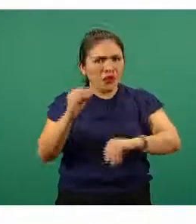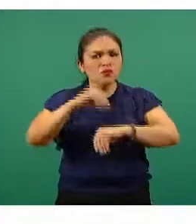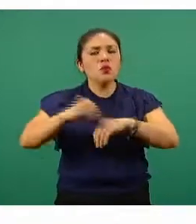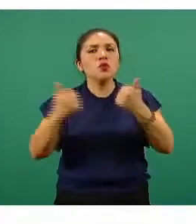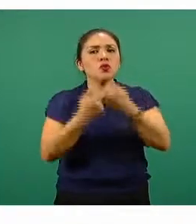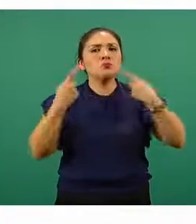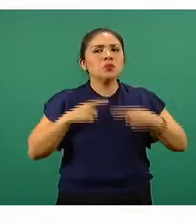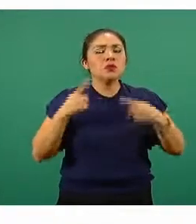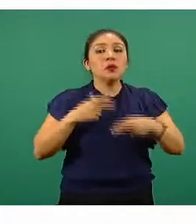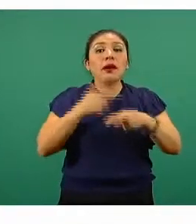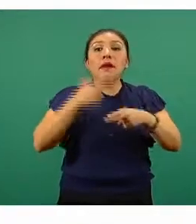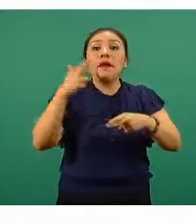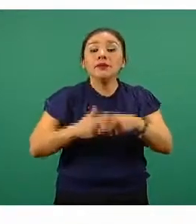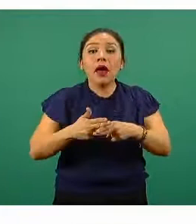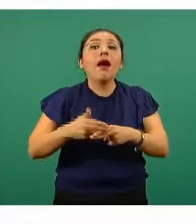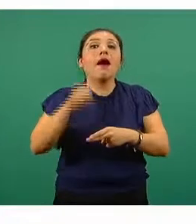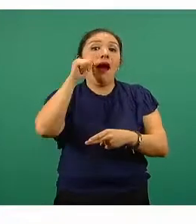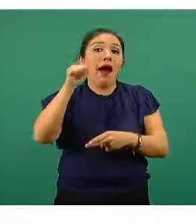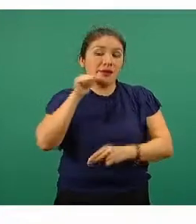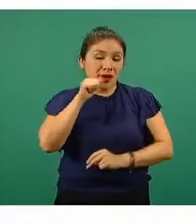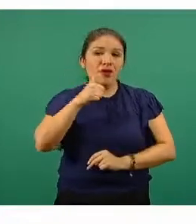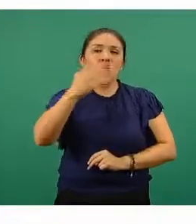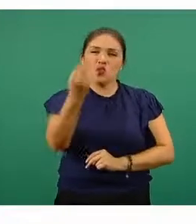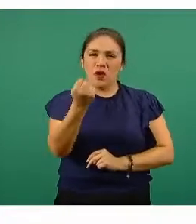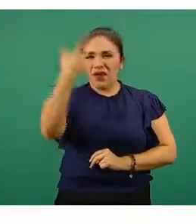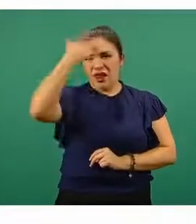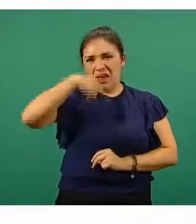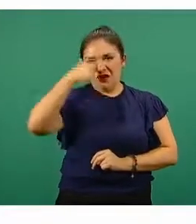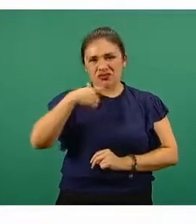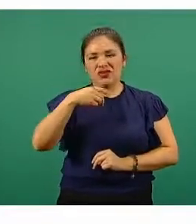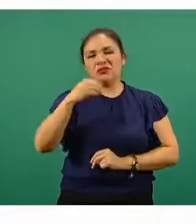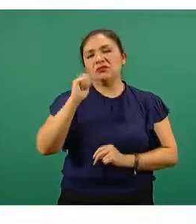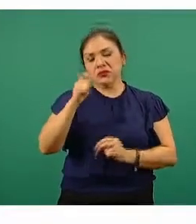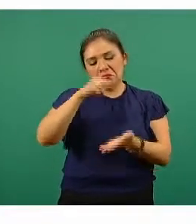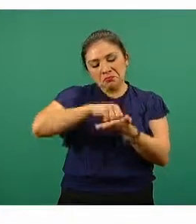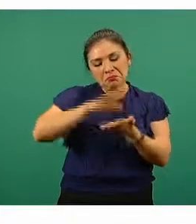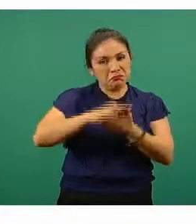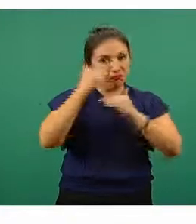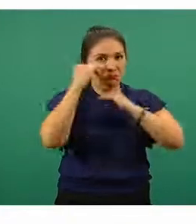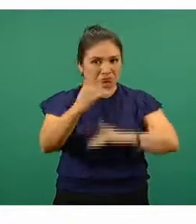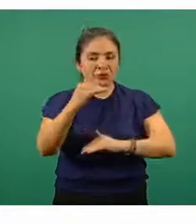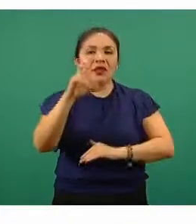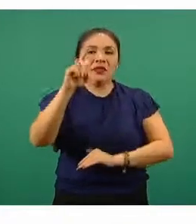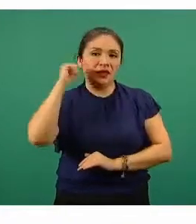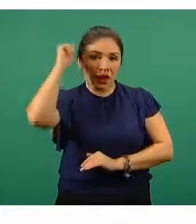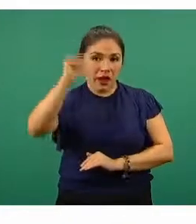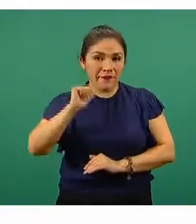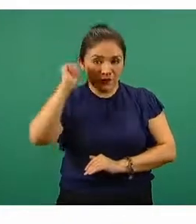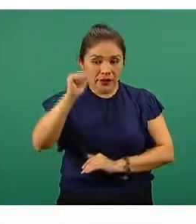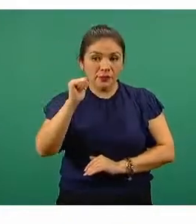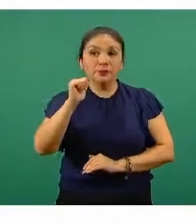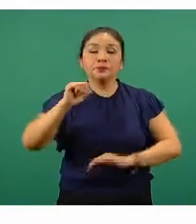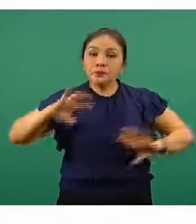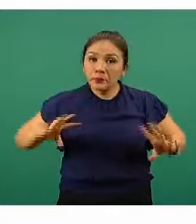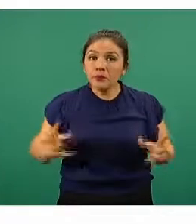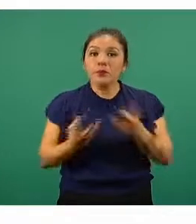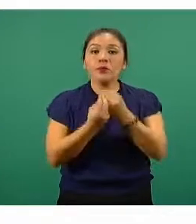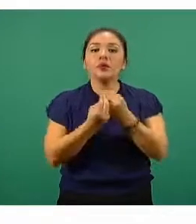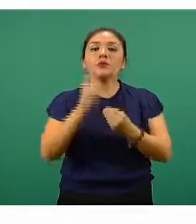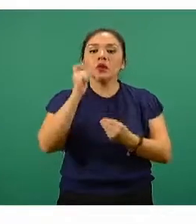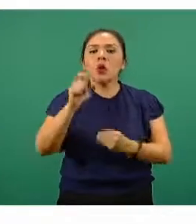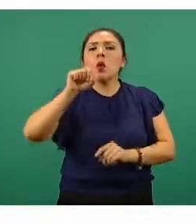aplicadas hasta el cierre del día de ayer, 30 de abril, con